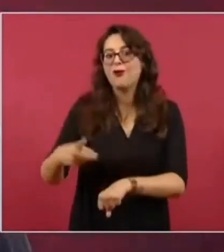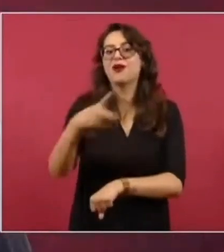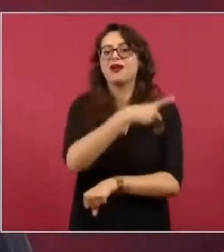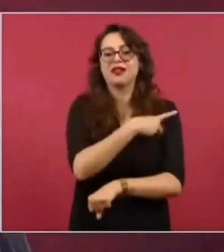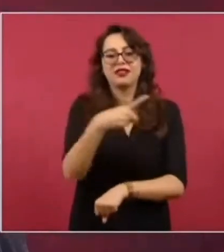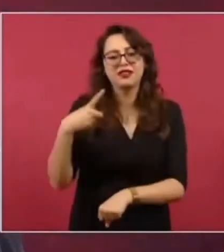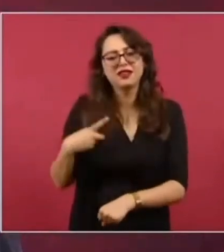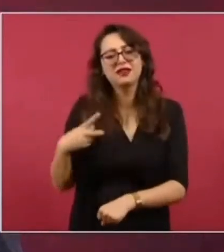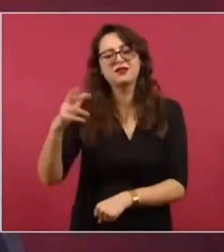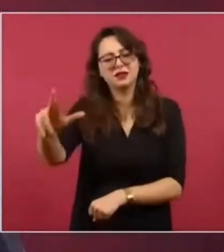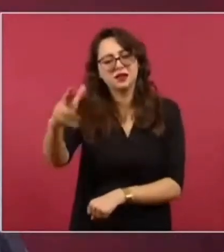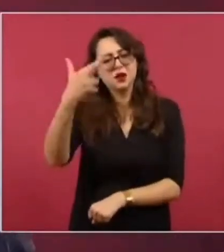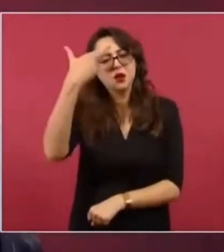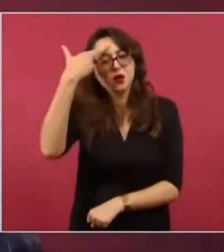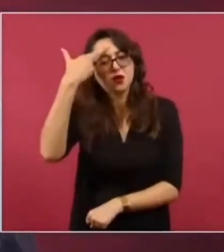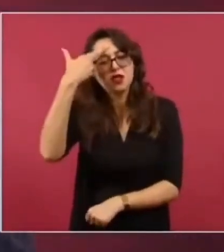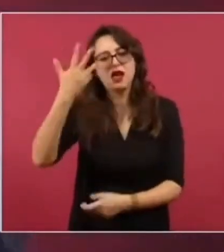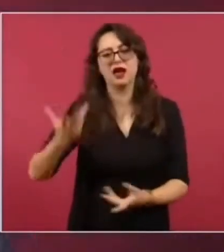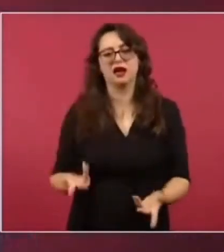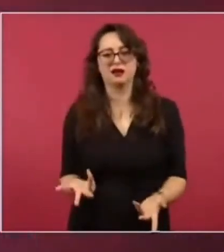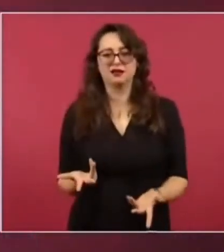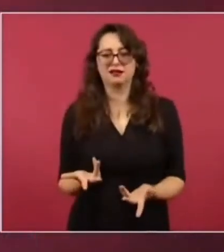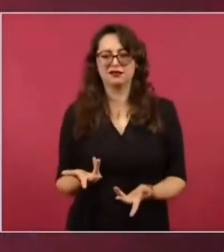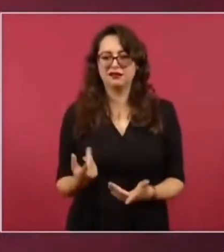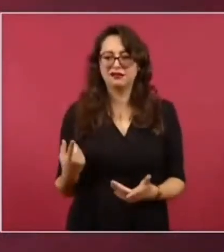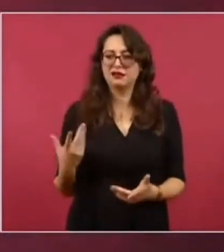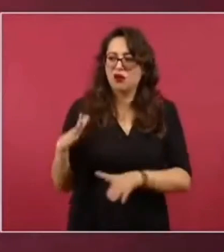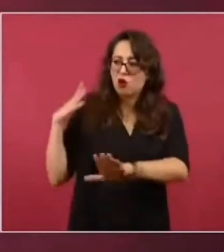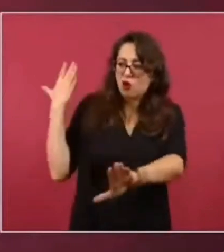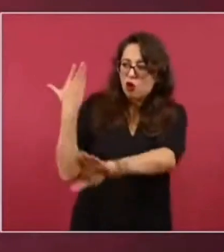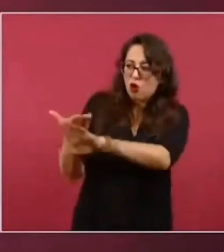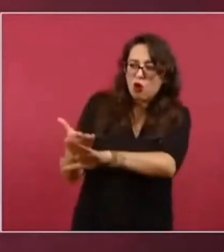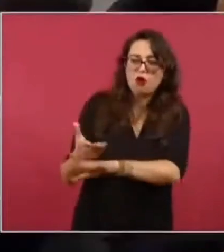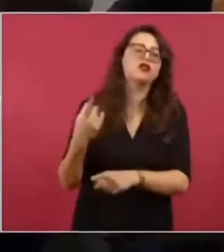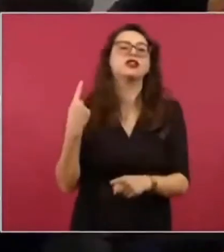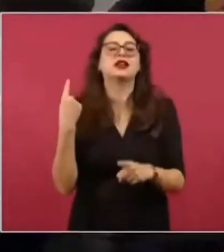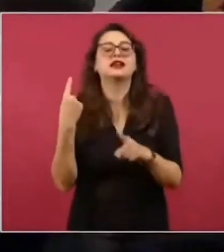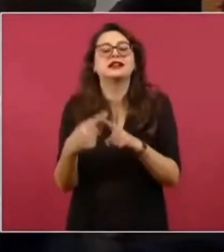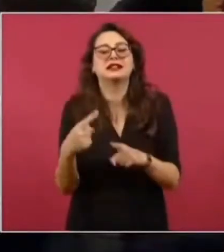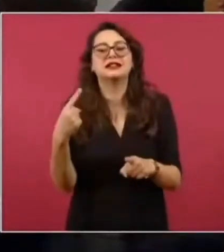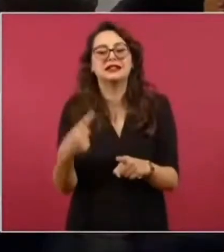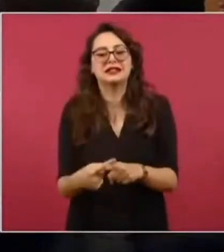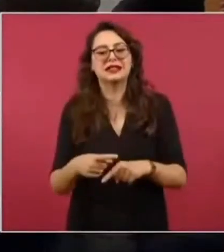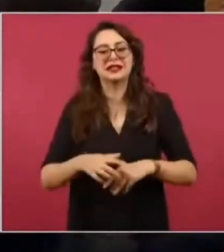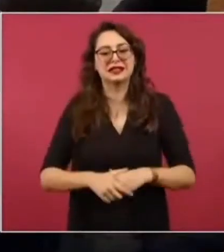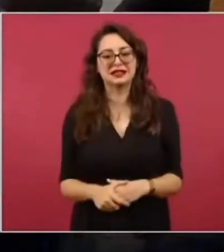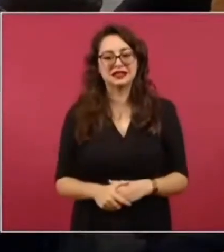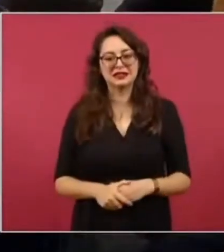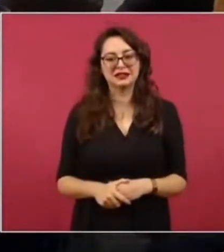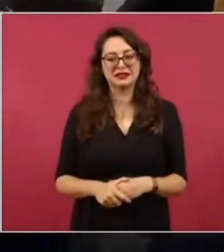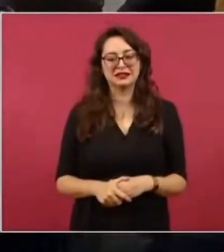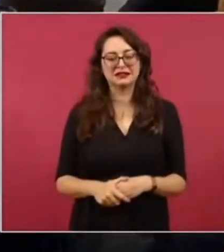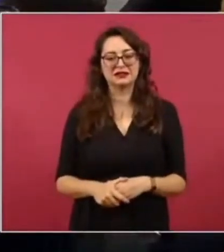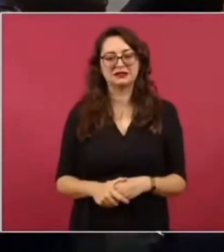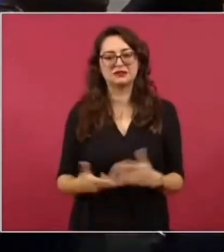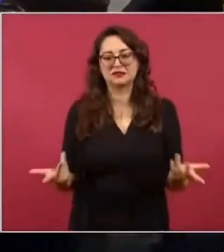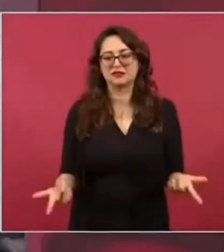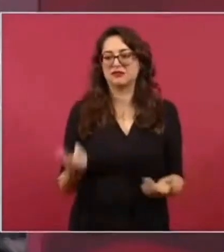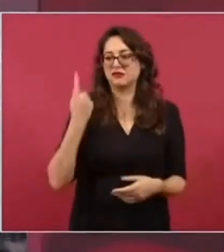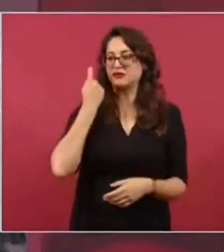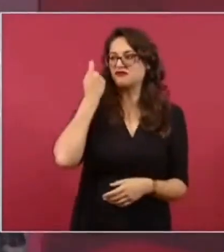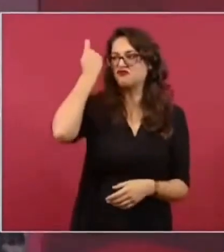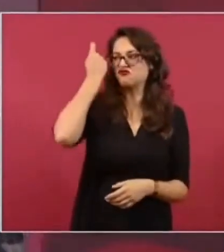porque en ese entonces nosotros estábamos en la oposición y nos